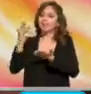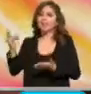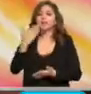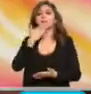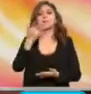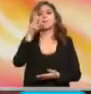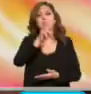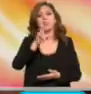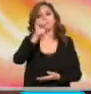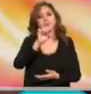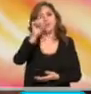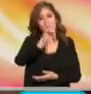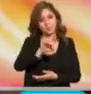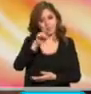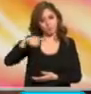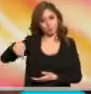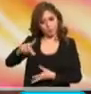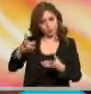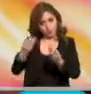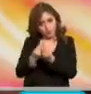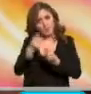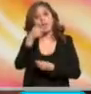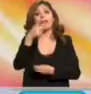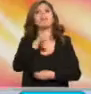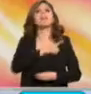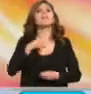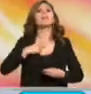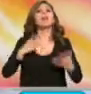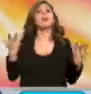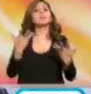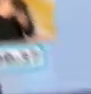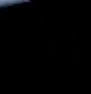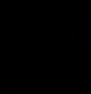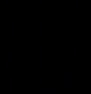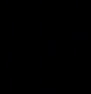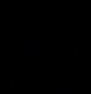por feliz fin de venir. semana, Cada día disfruten. más. Eso. Sí. Hagan el amor, no la guerra. Eso.